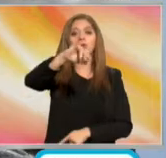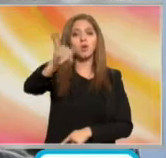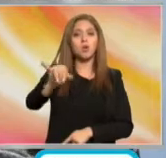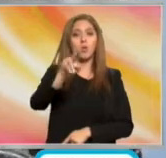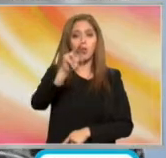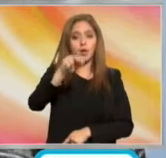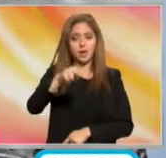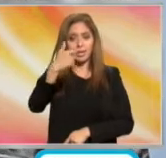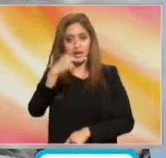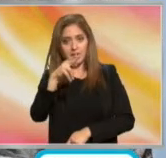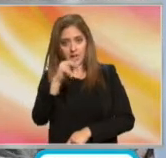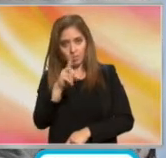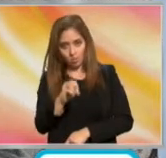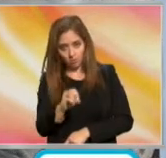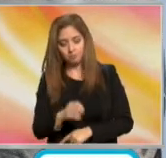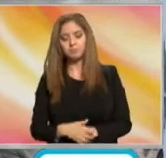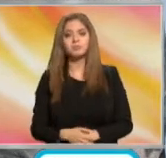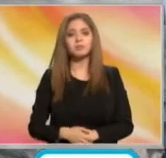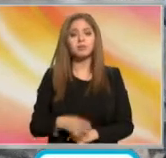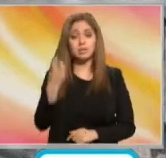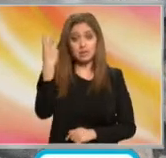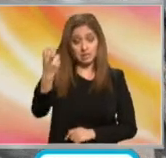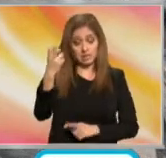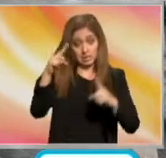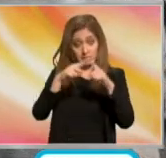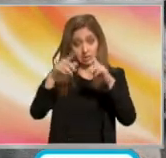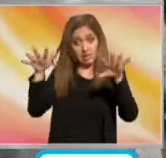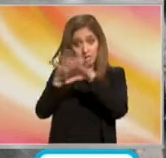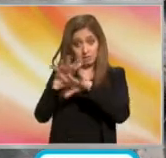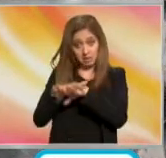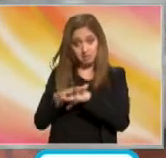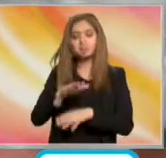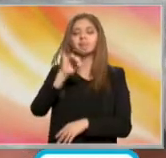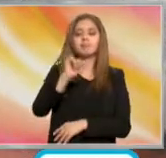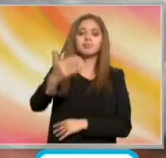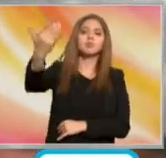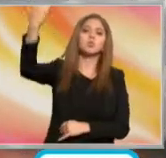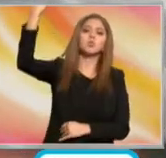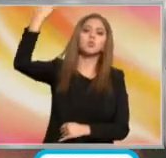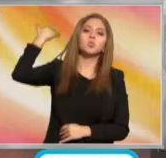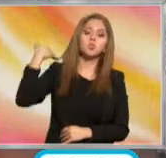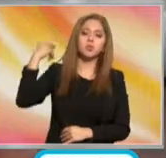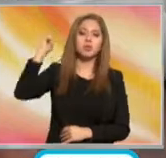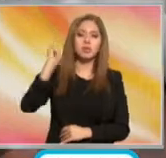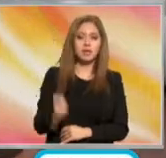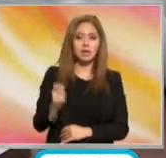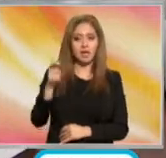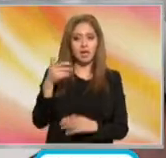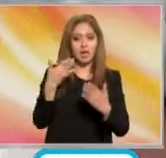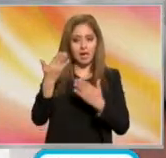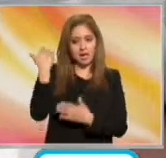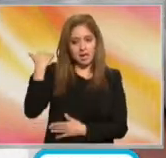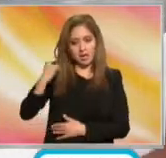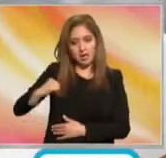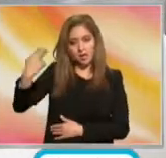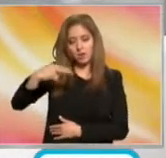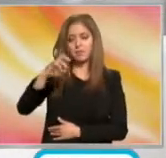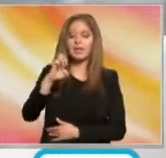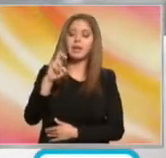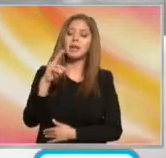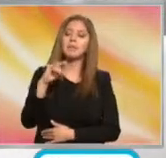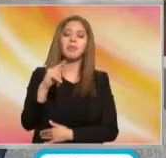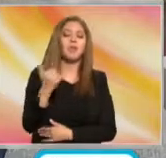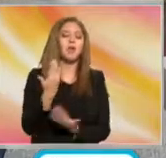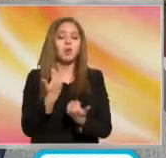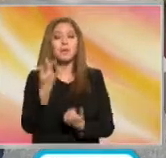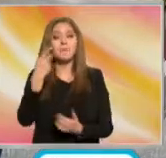modificaciones seguramente, como con Varias. Por supuesto, o sea, todas. de la primitiva ermita, porque Sí. en una ermita no queda nada. Nada. Nada. Muy bien. La